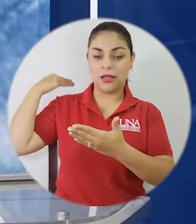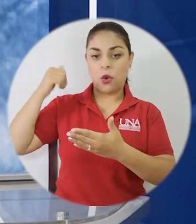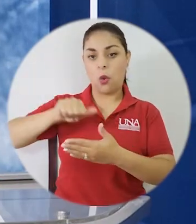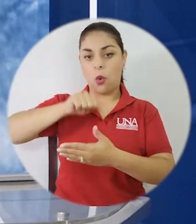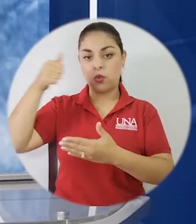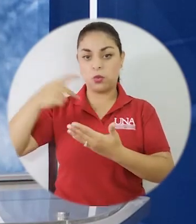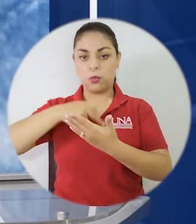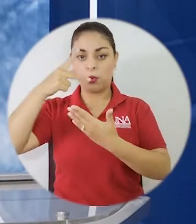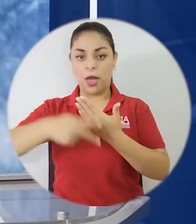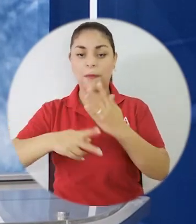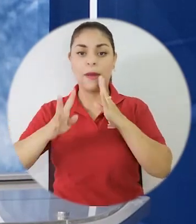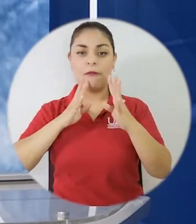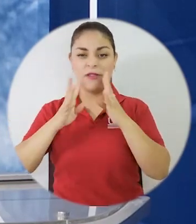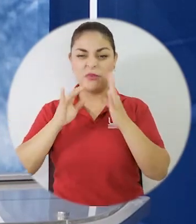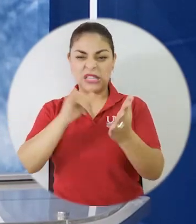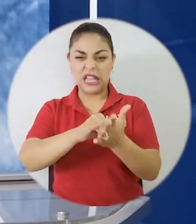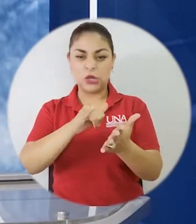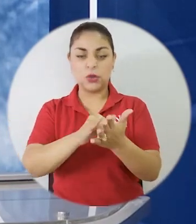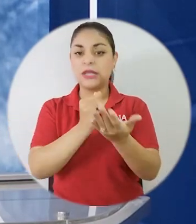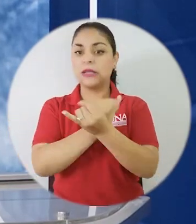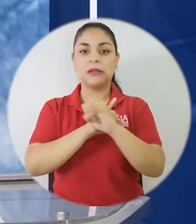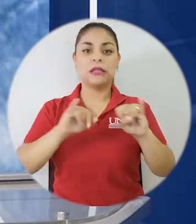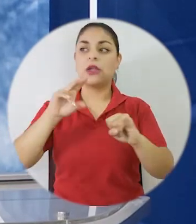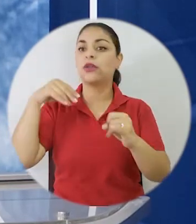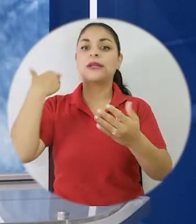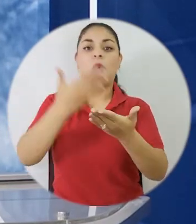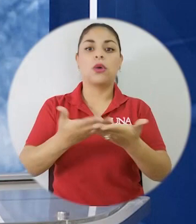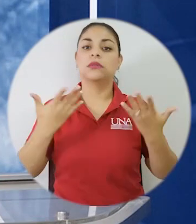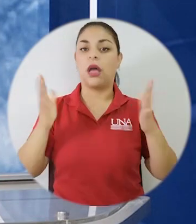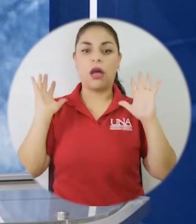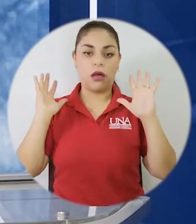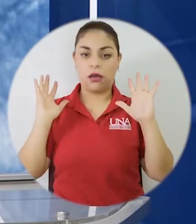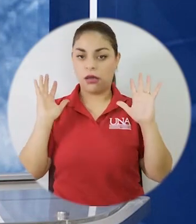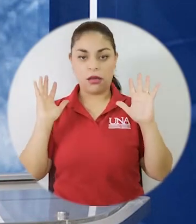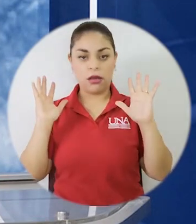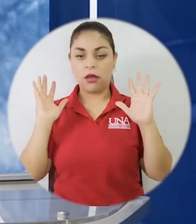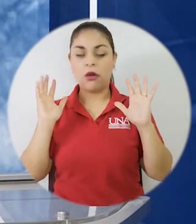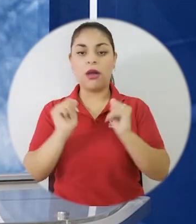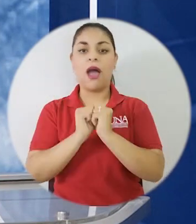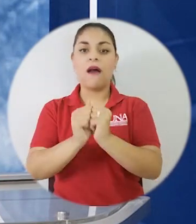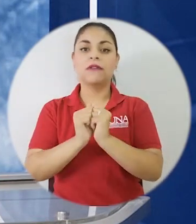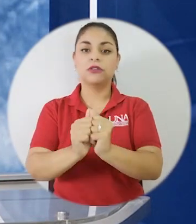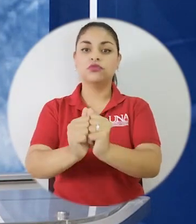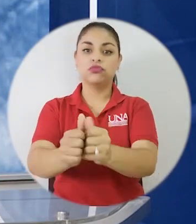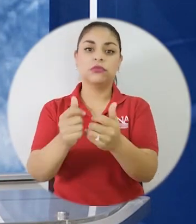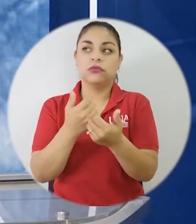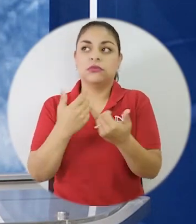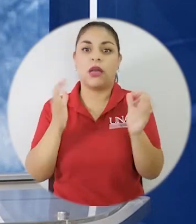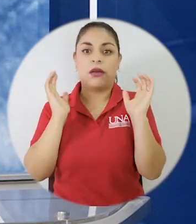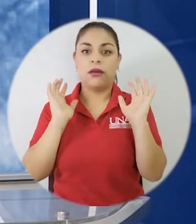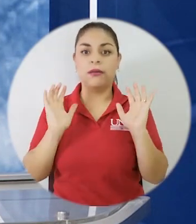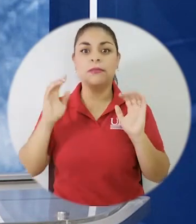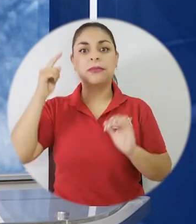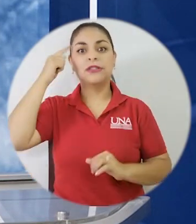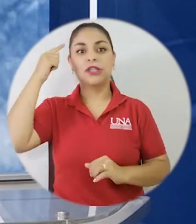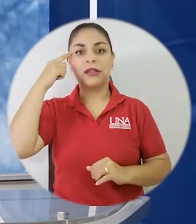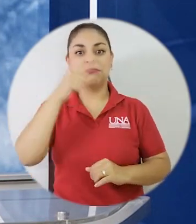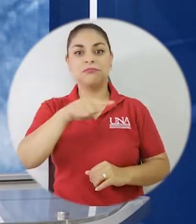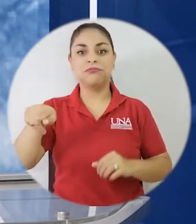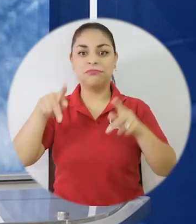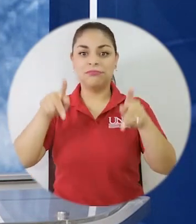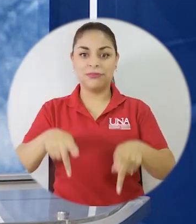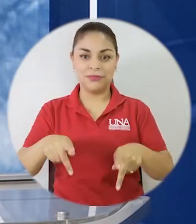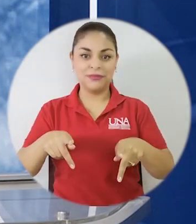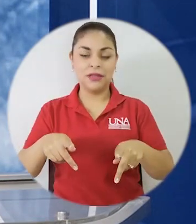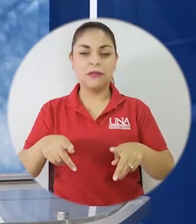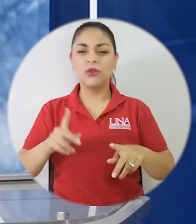de eso, ¿verdad? Que la independencia no llegó ahí en un caballo, como cree la mayoría de la gente,